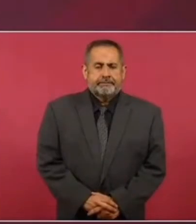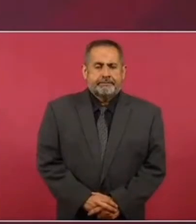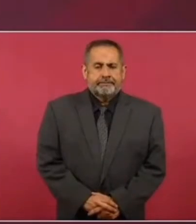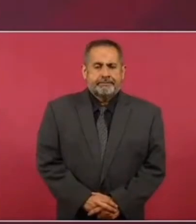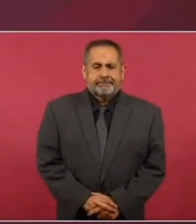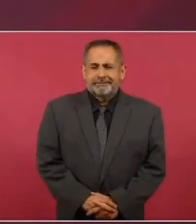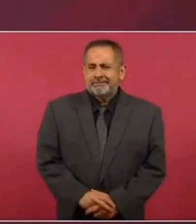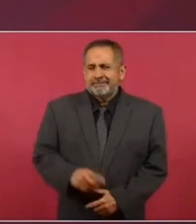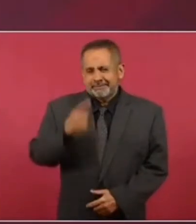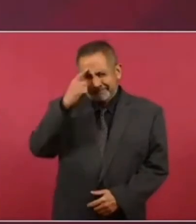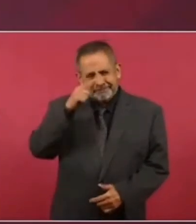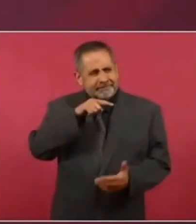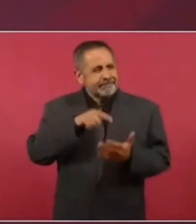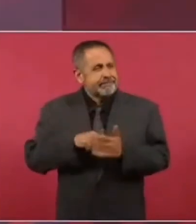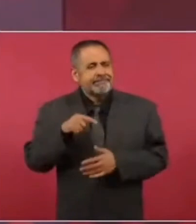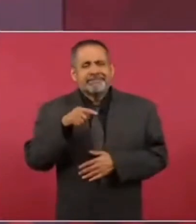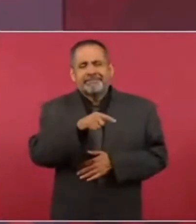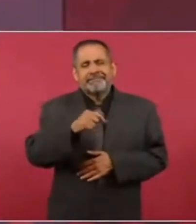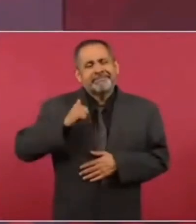del llamado paraje de San Juan.